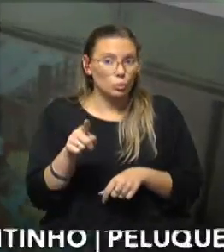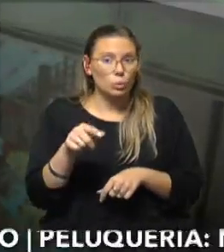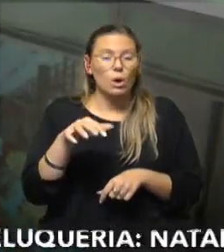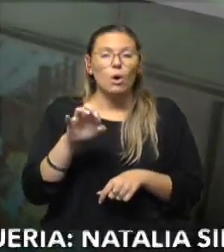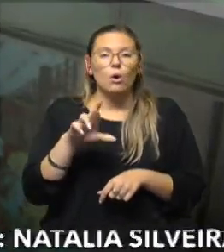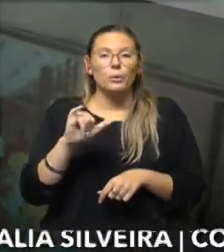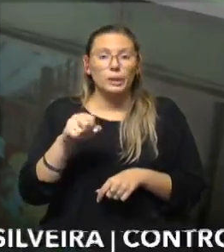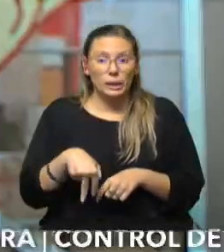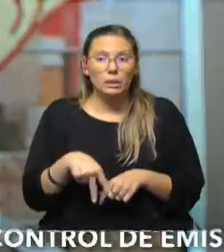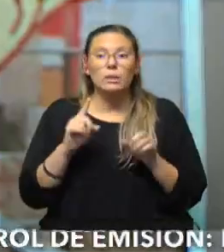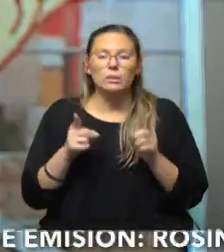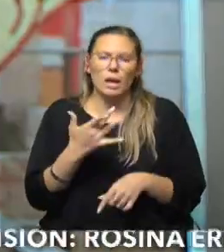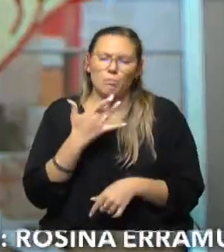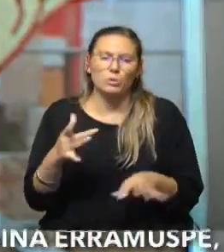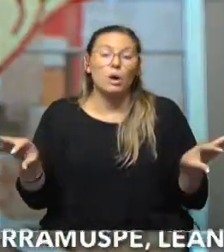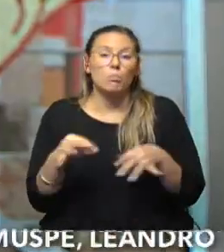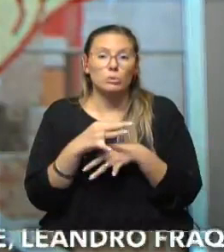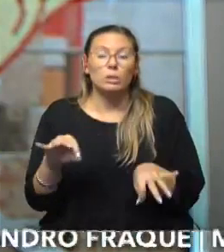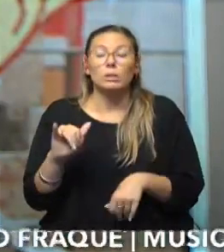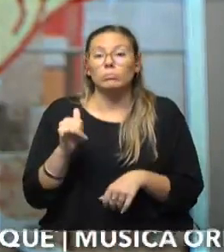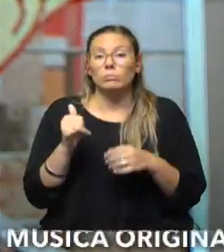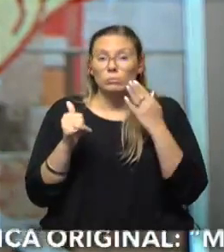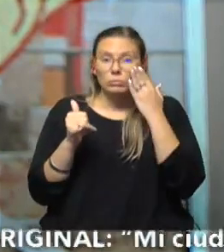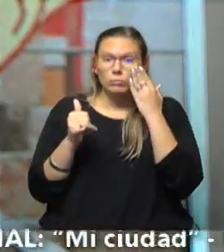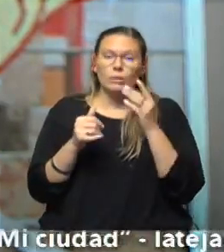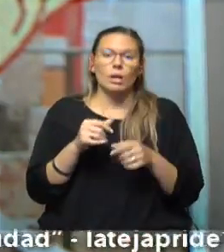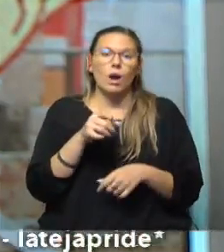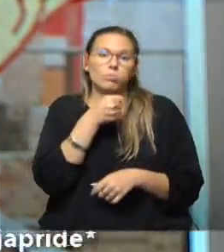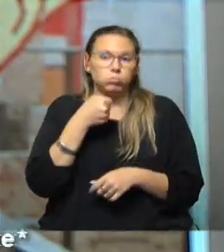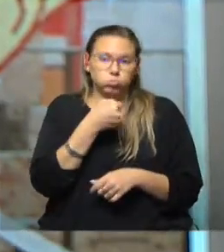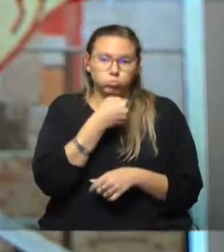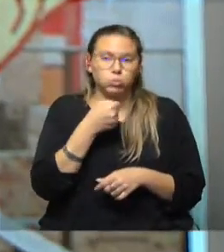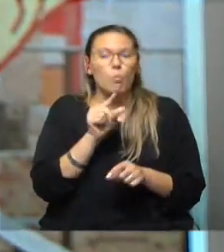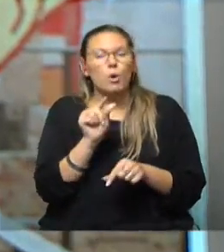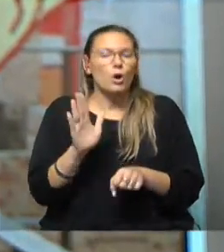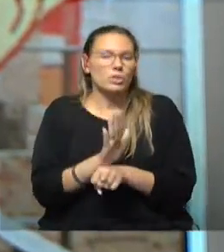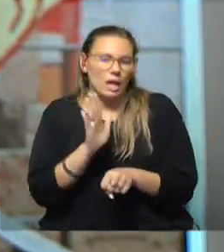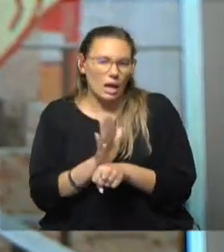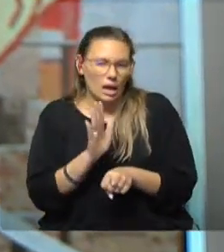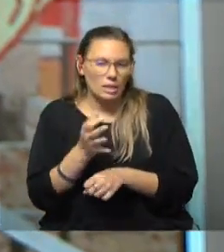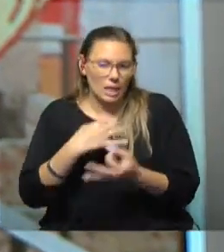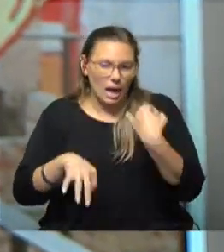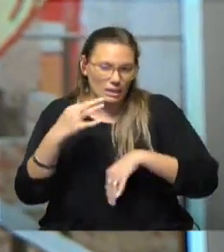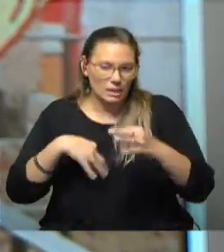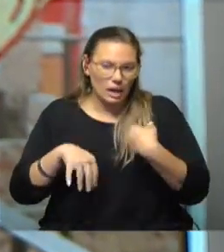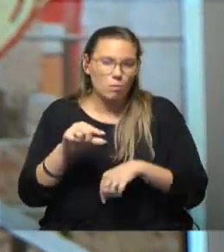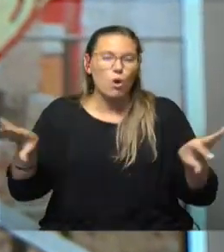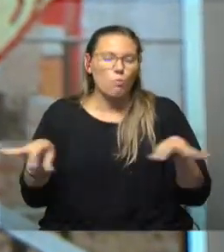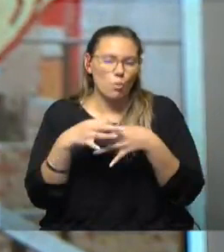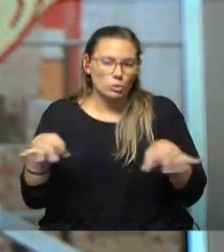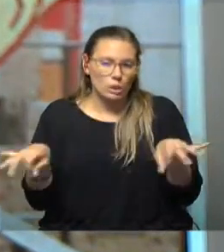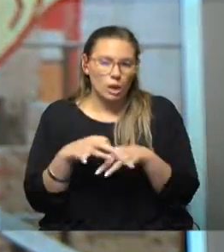Sorín. Sí, divino la música. Sí, es un stand-up, un poco teatral quizás por esta cosa de la música.